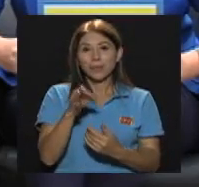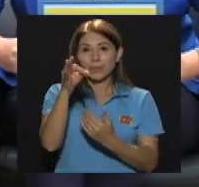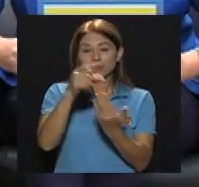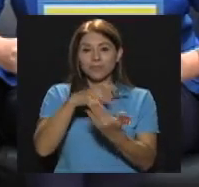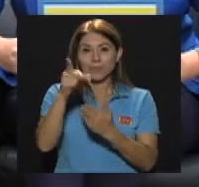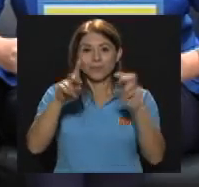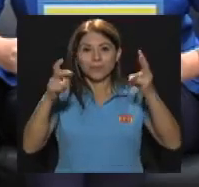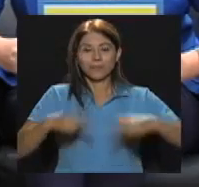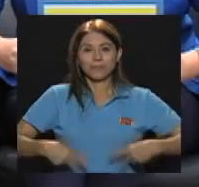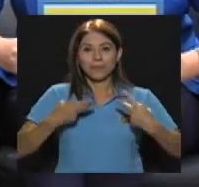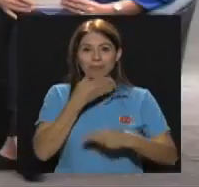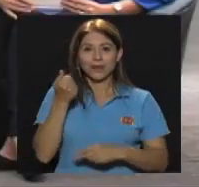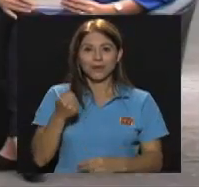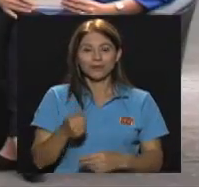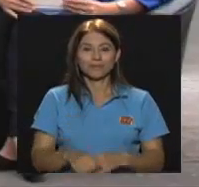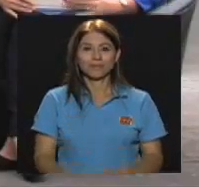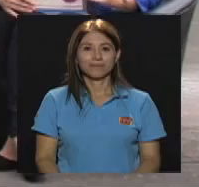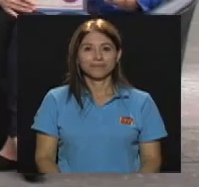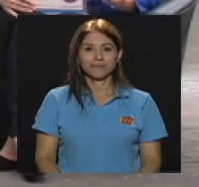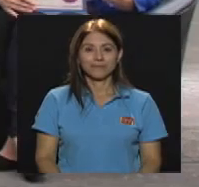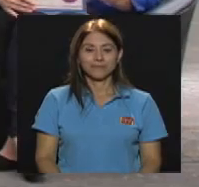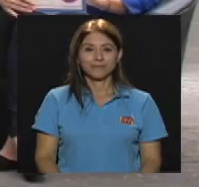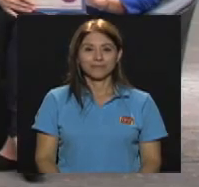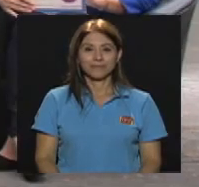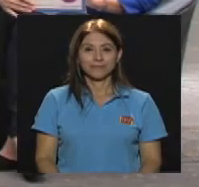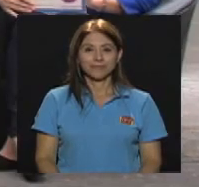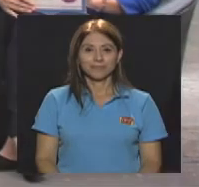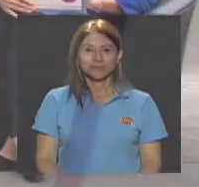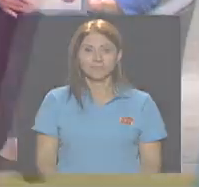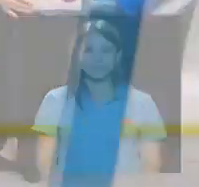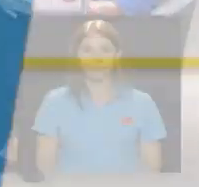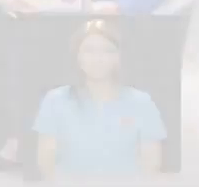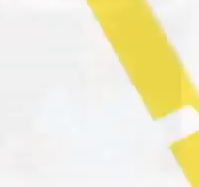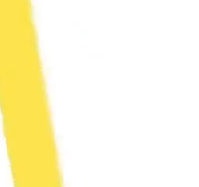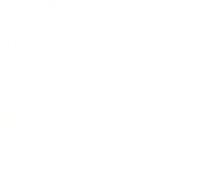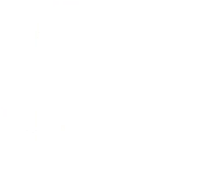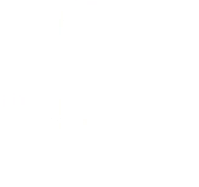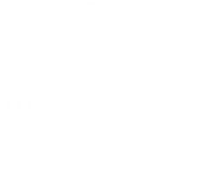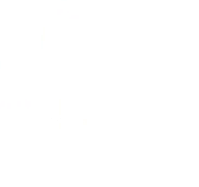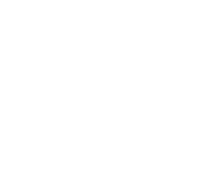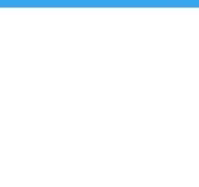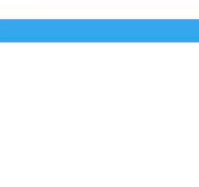edición de Vivir Mejor. Nos vemos. Muchísimas gracias.